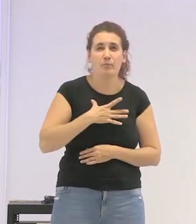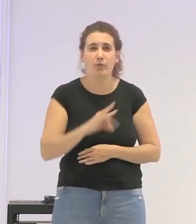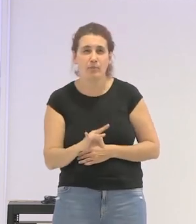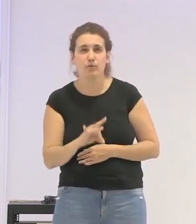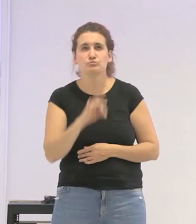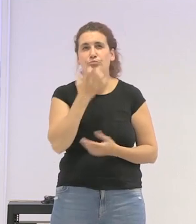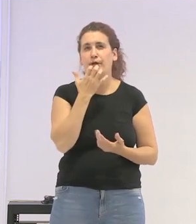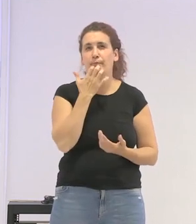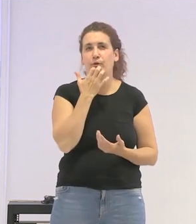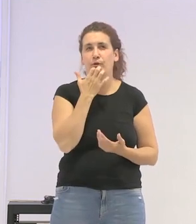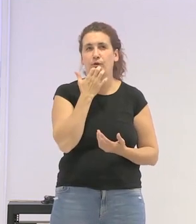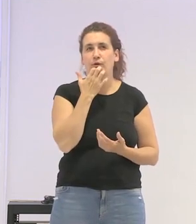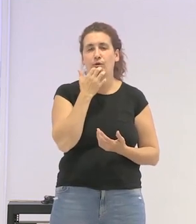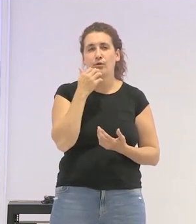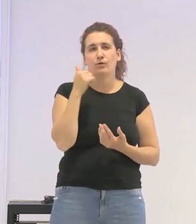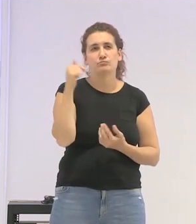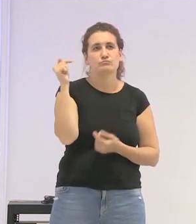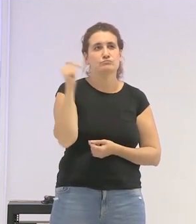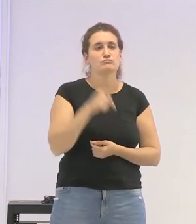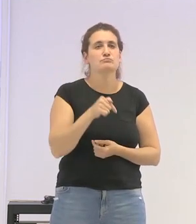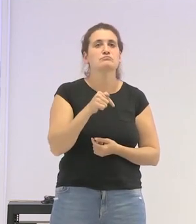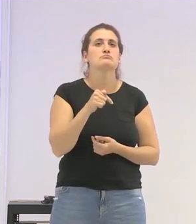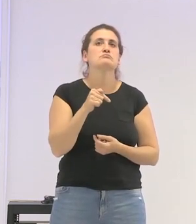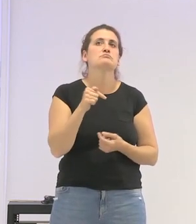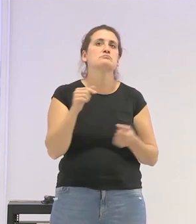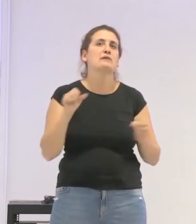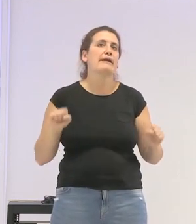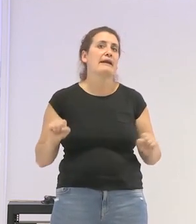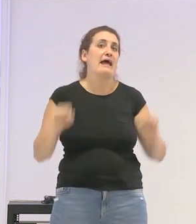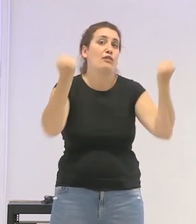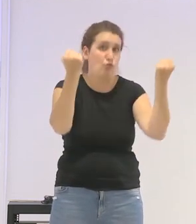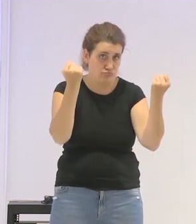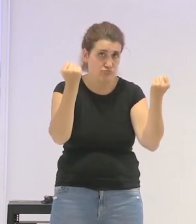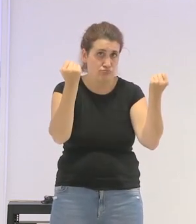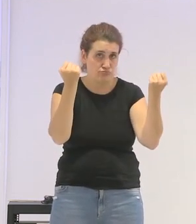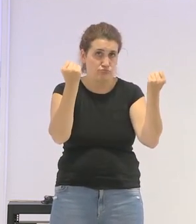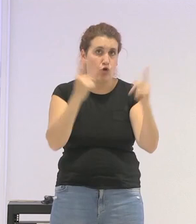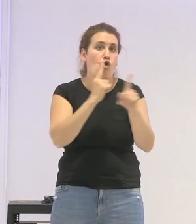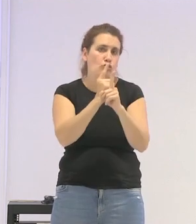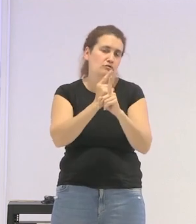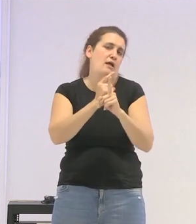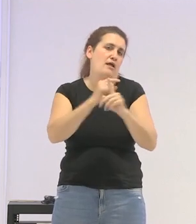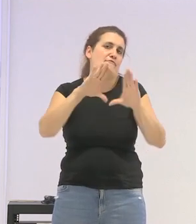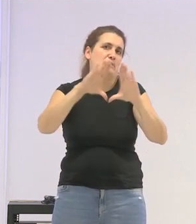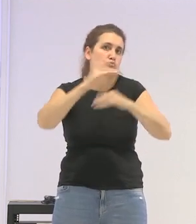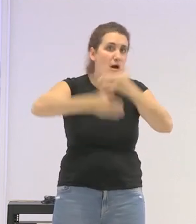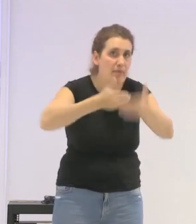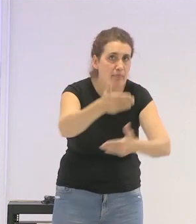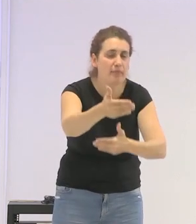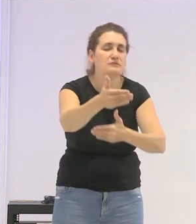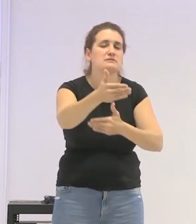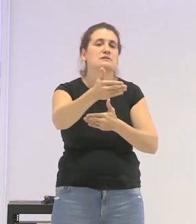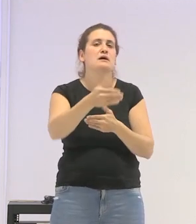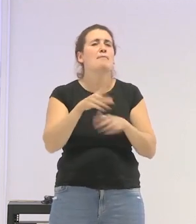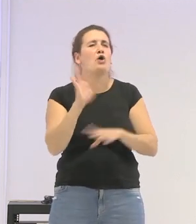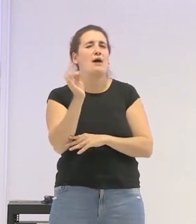de este tono de, digamos, de reacción contra los avances del feminismo. Es verdad que también a veces